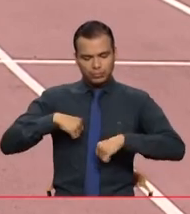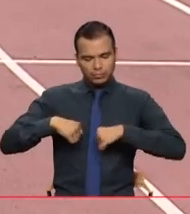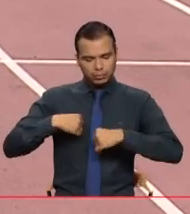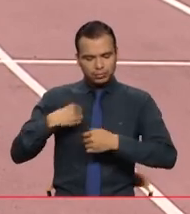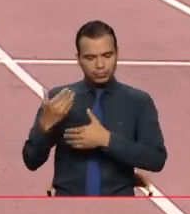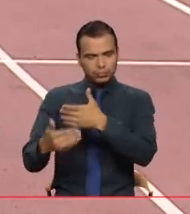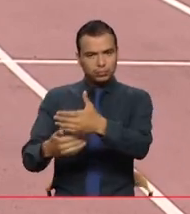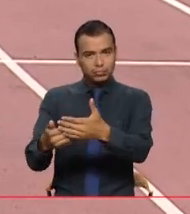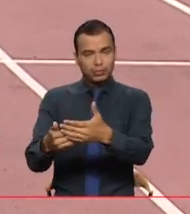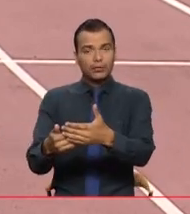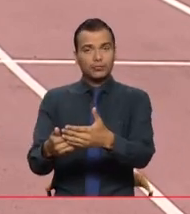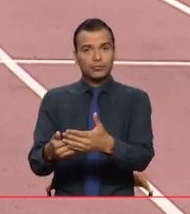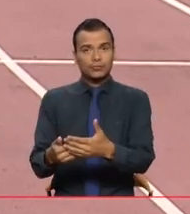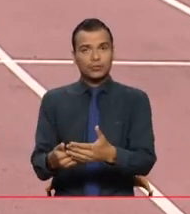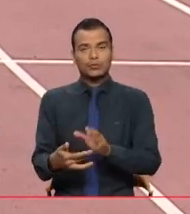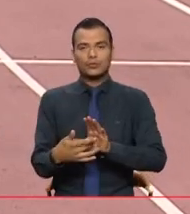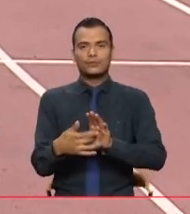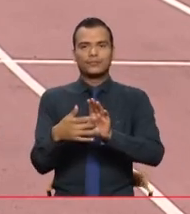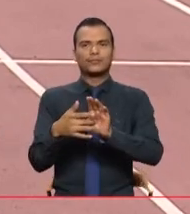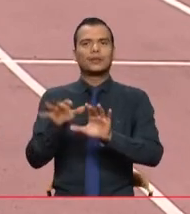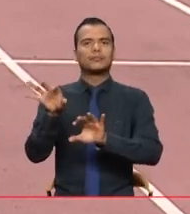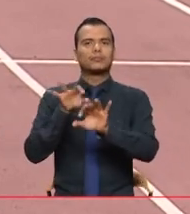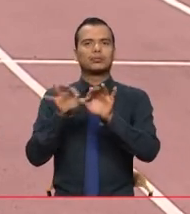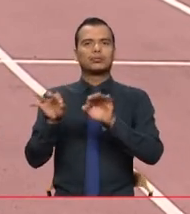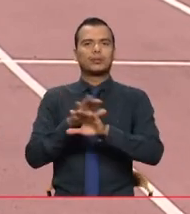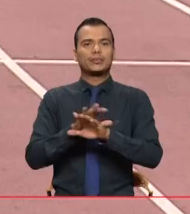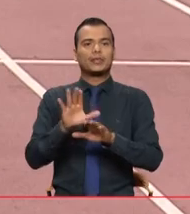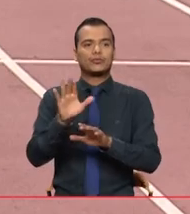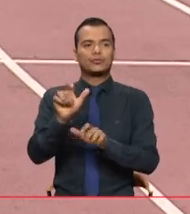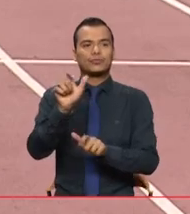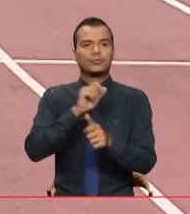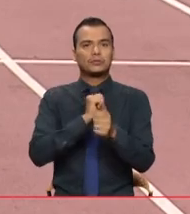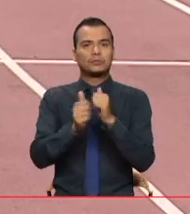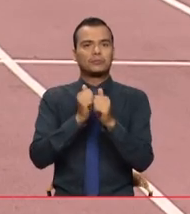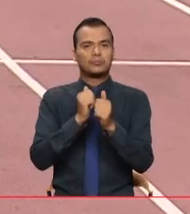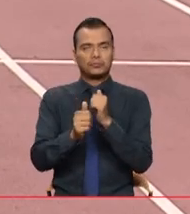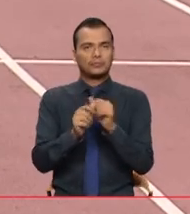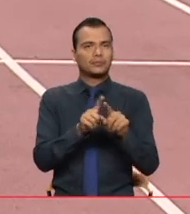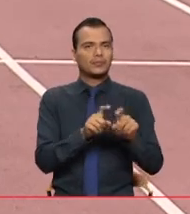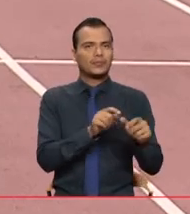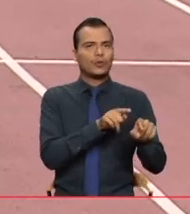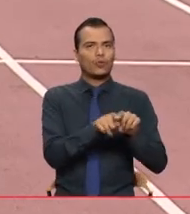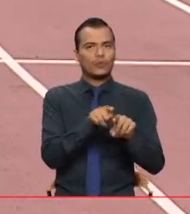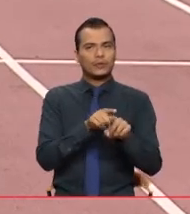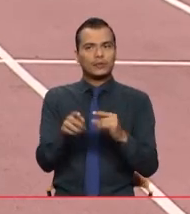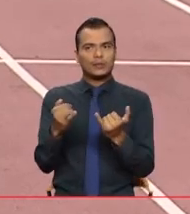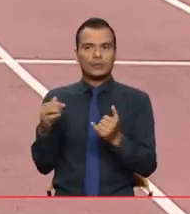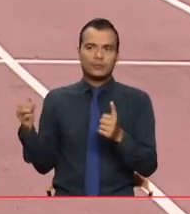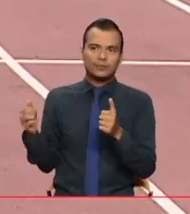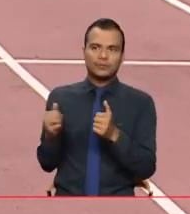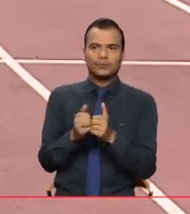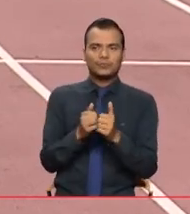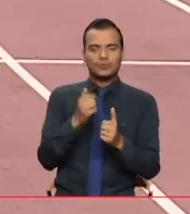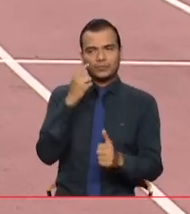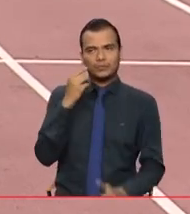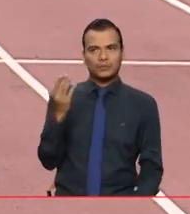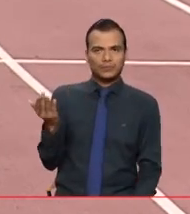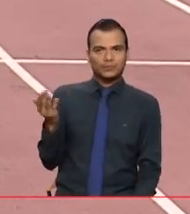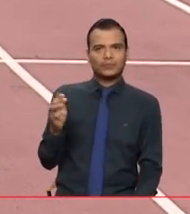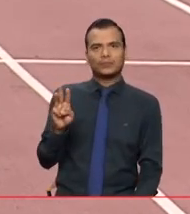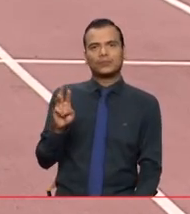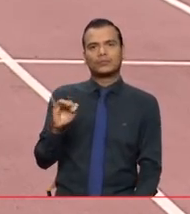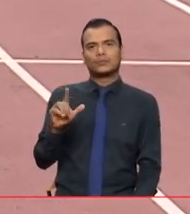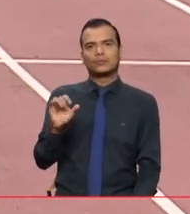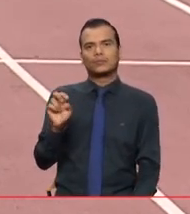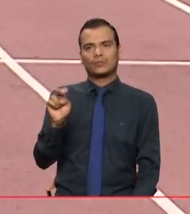de esta competencia nacional. Pero también nos encontramos con Wilson Canizares, quien fue uno de los grandes atletas que tuvo